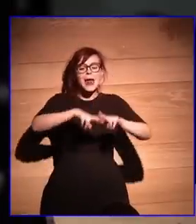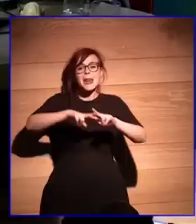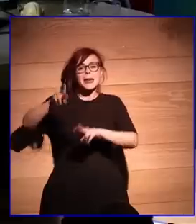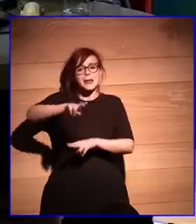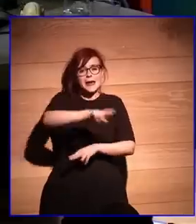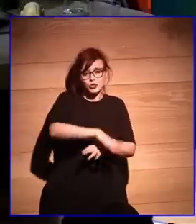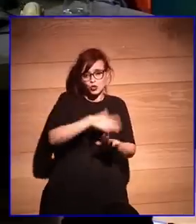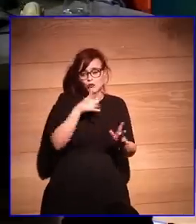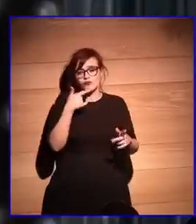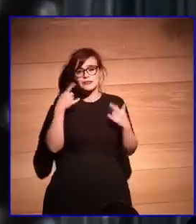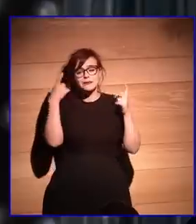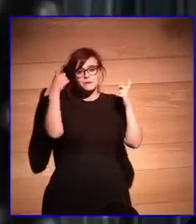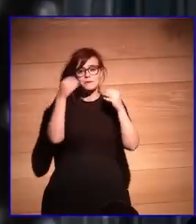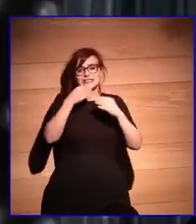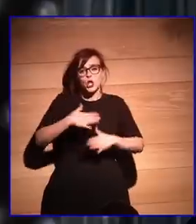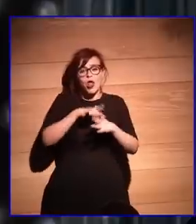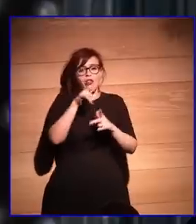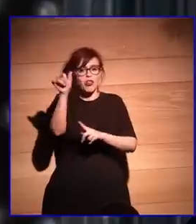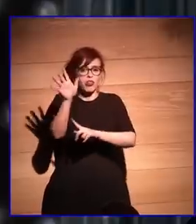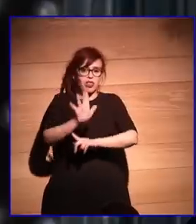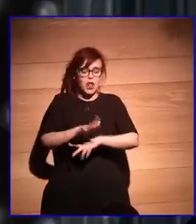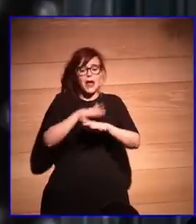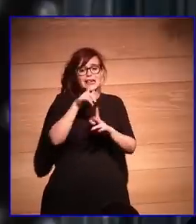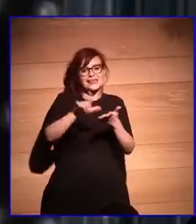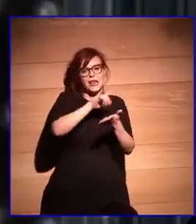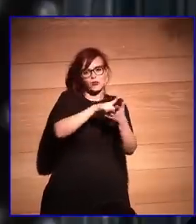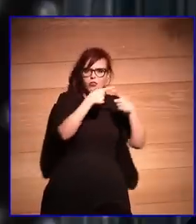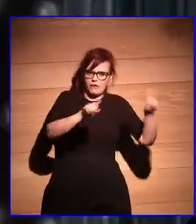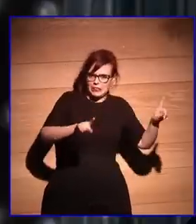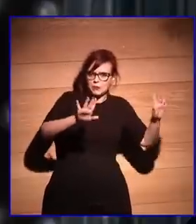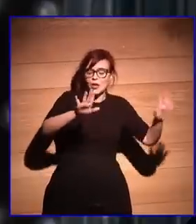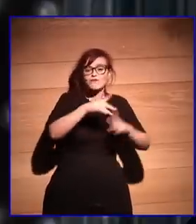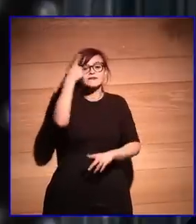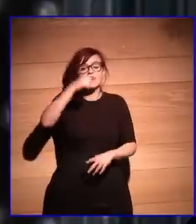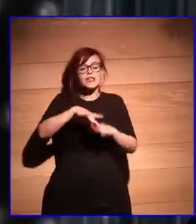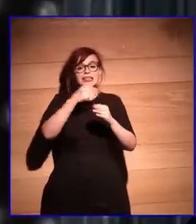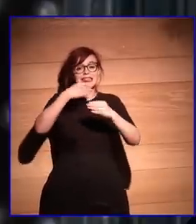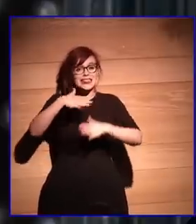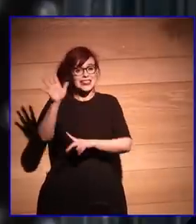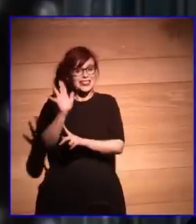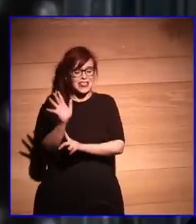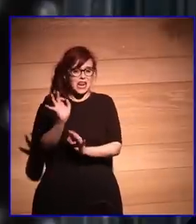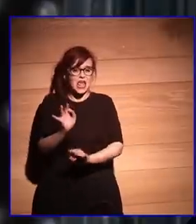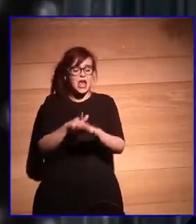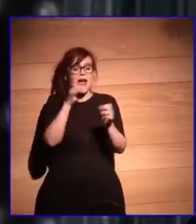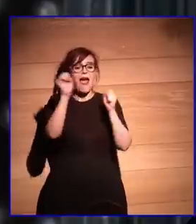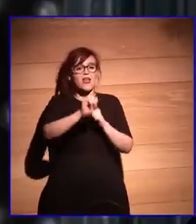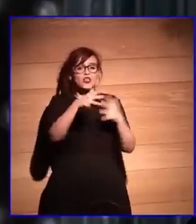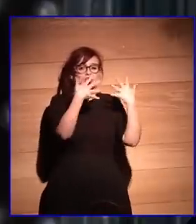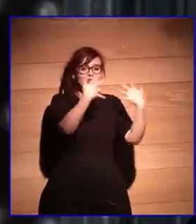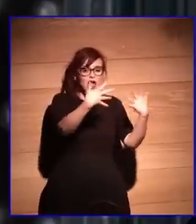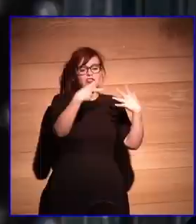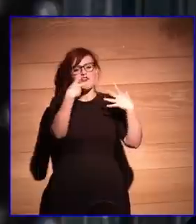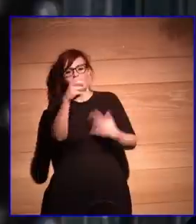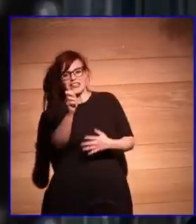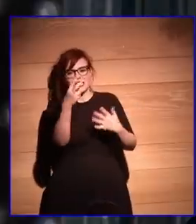repasito rápido, sobre todo por la historia del cine, porque en literatura todo es bastante distinto, fijaos cómo en los años, en los 10, 20,